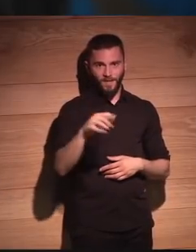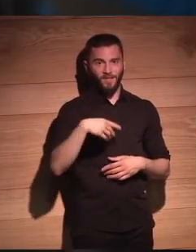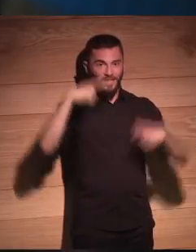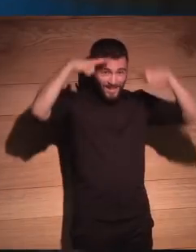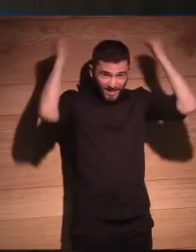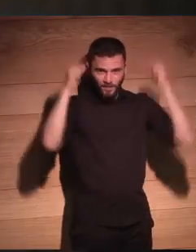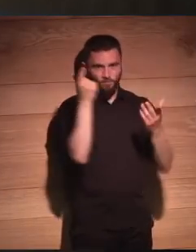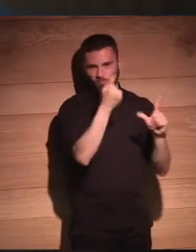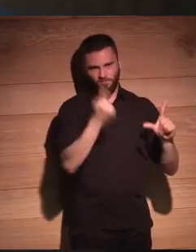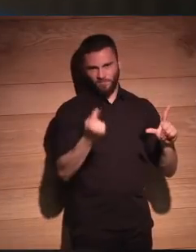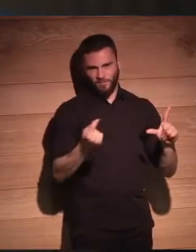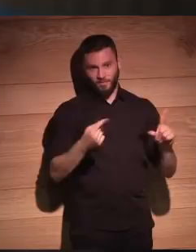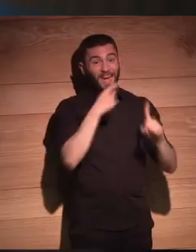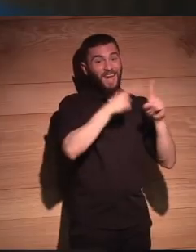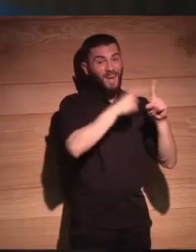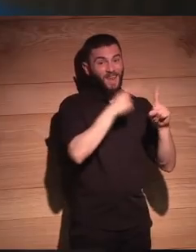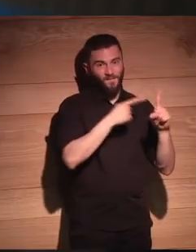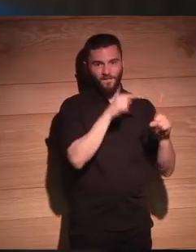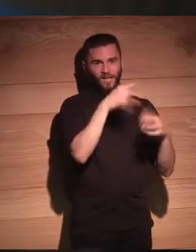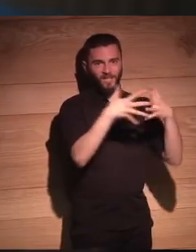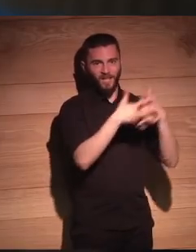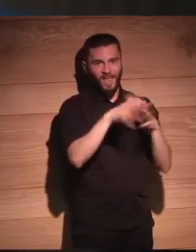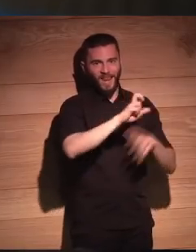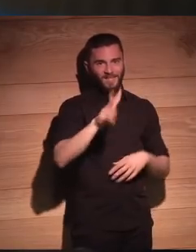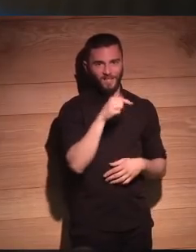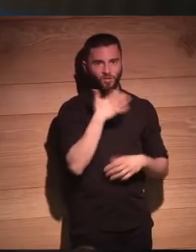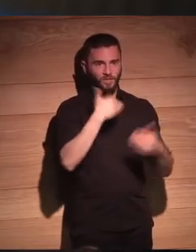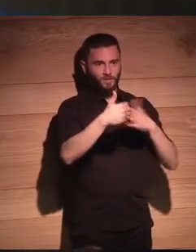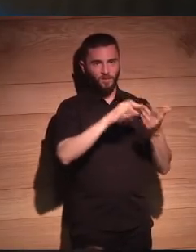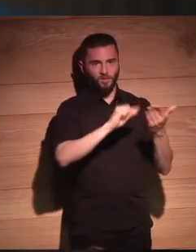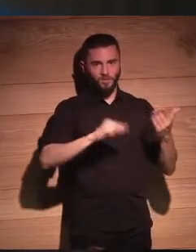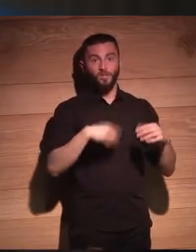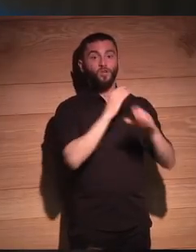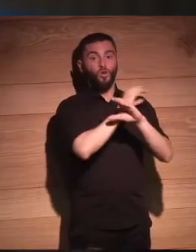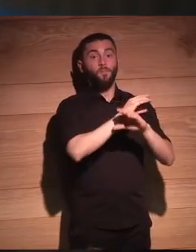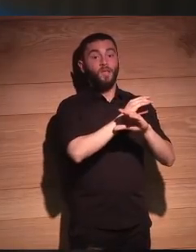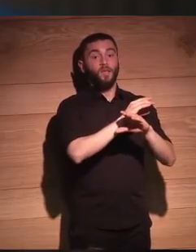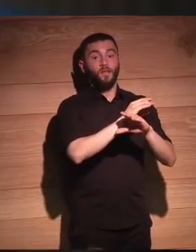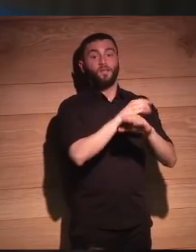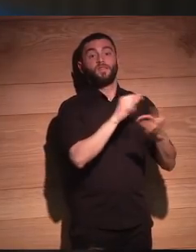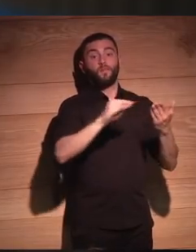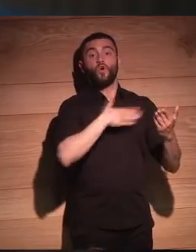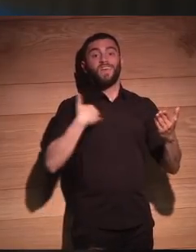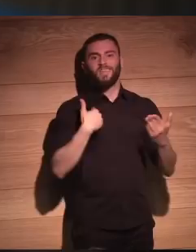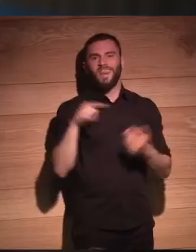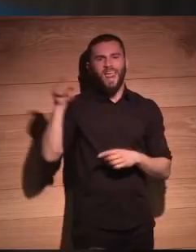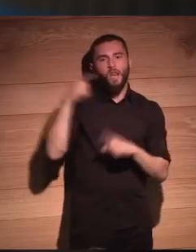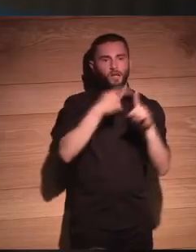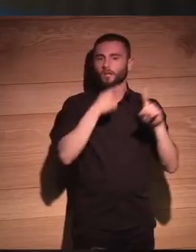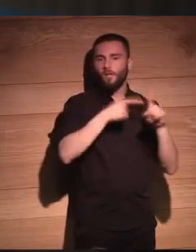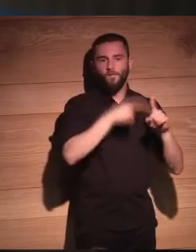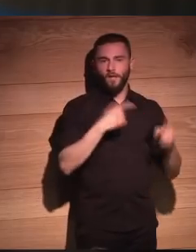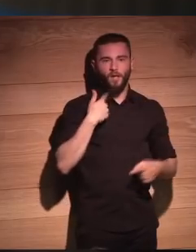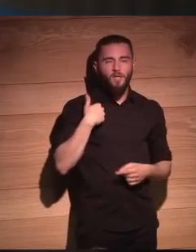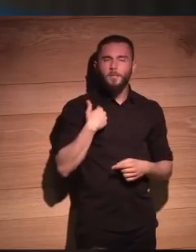un referente en Estados Unidos para cualquier autor que quiere dibujar cómics, y que yo intuía